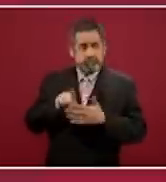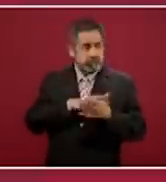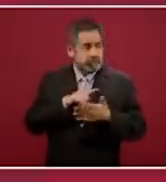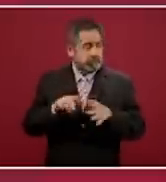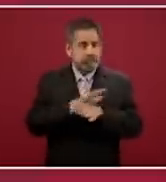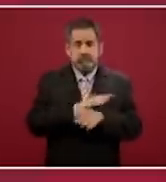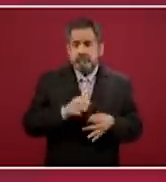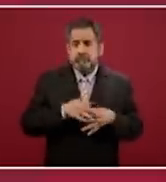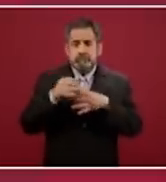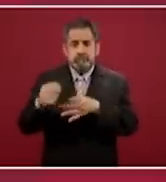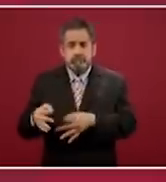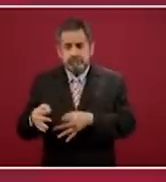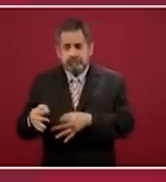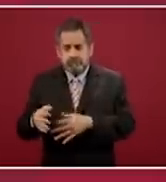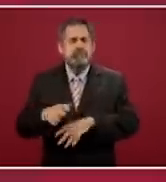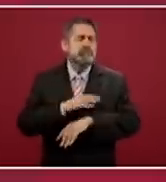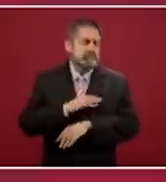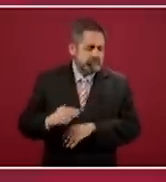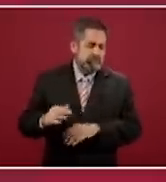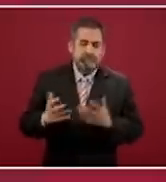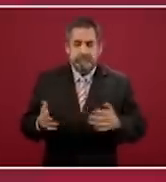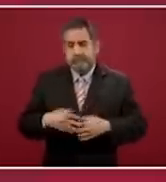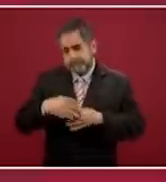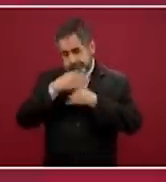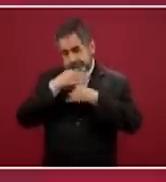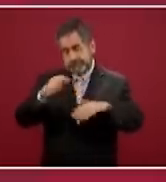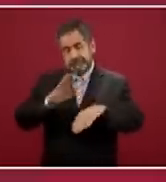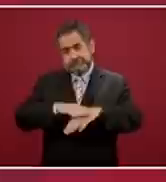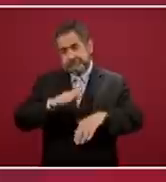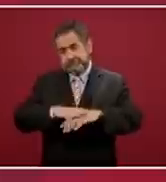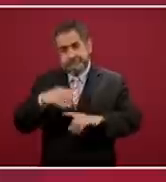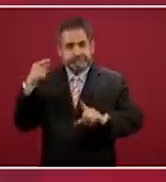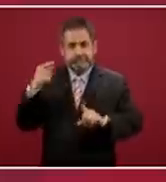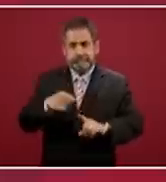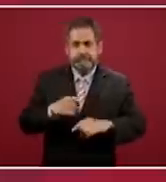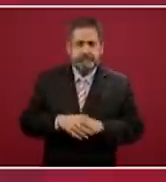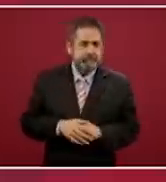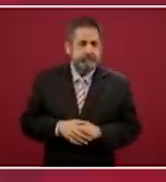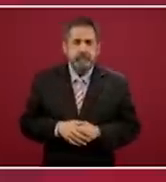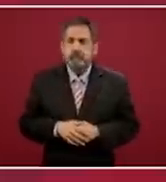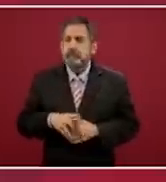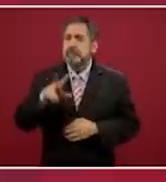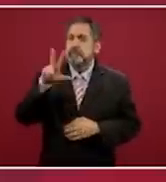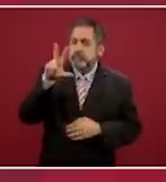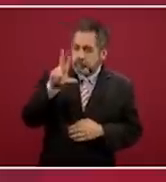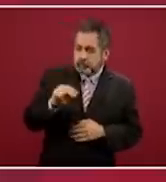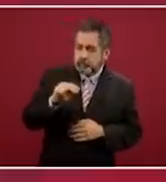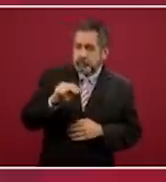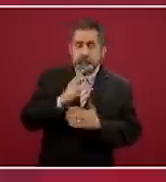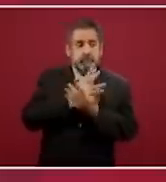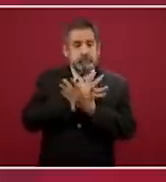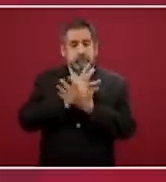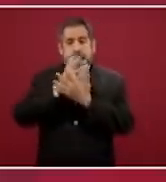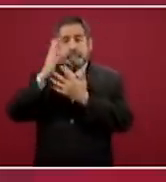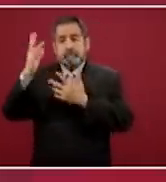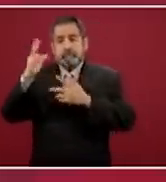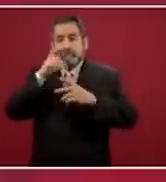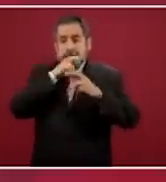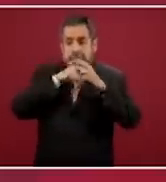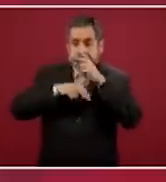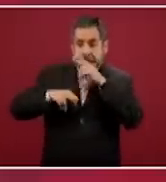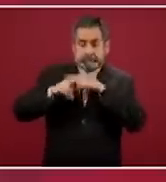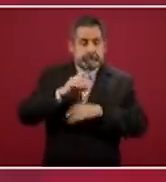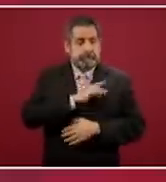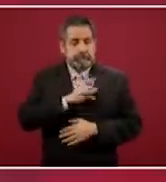¿no? Entonces, esa es la situación, el mensaje central es no caer en excesos,